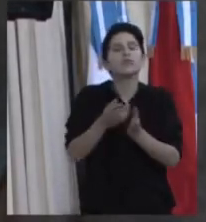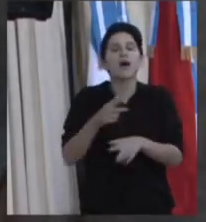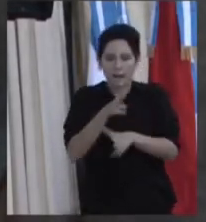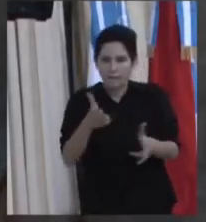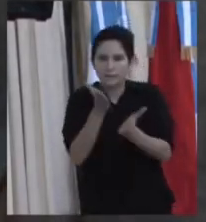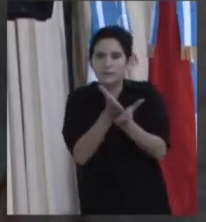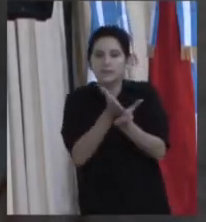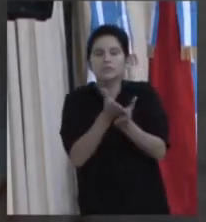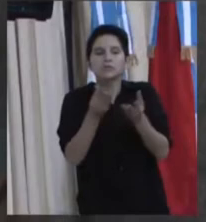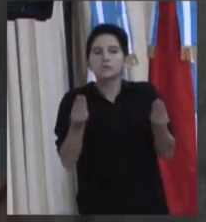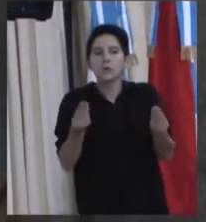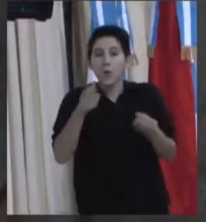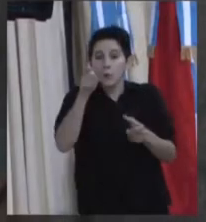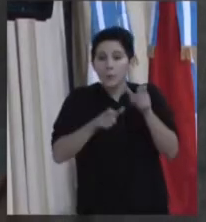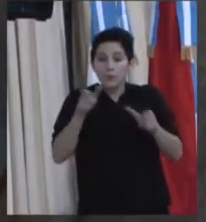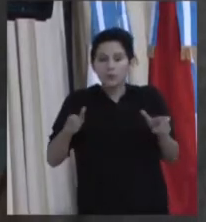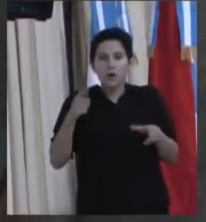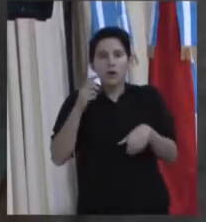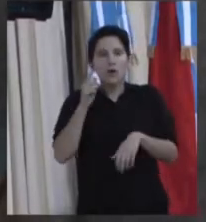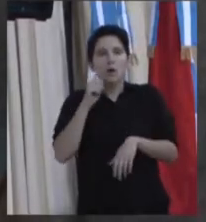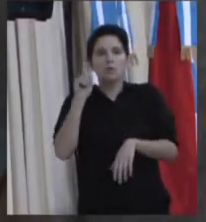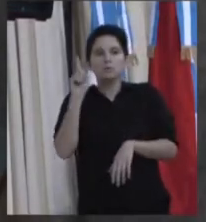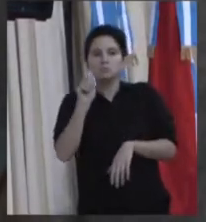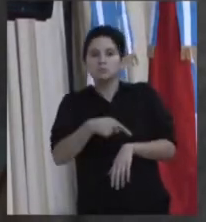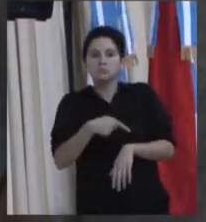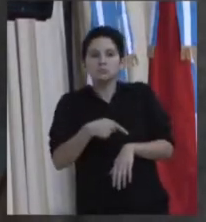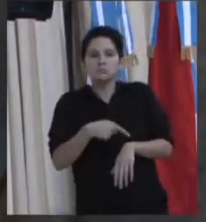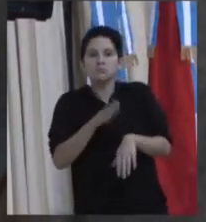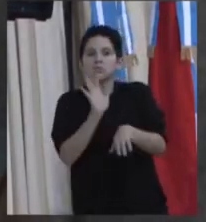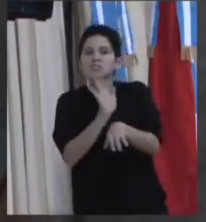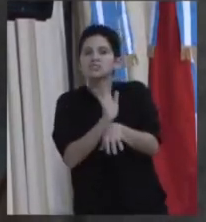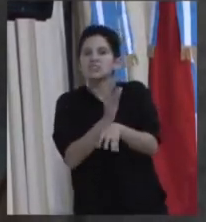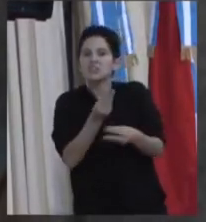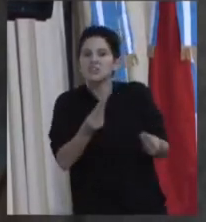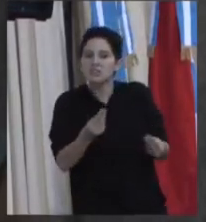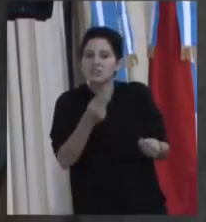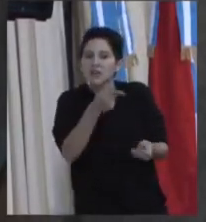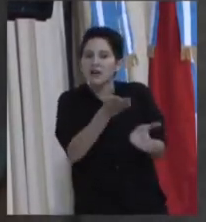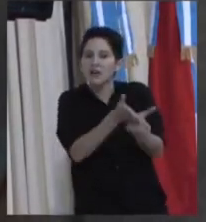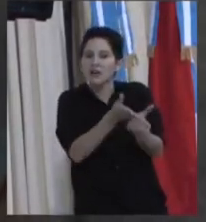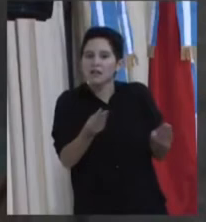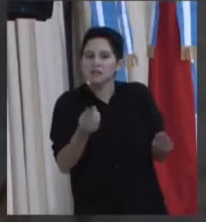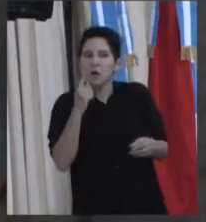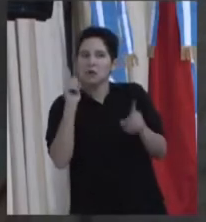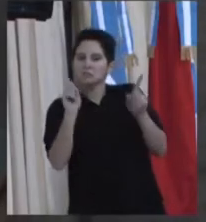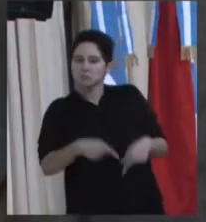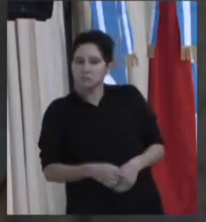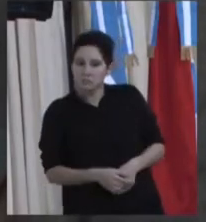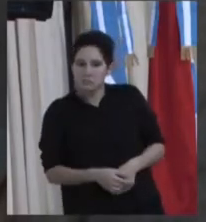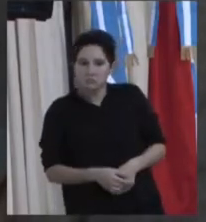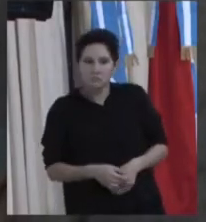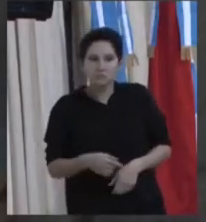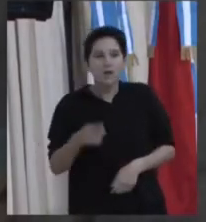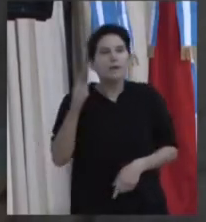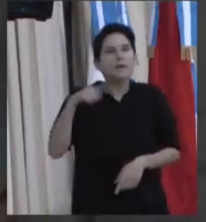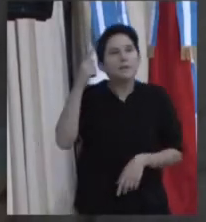hablan de derecho como si fuesen personas que desconocieran el significado técnico jurídico de esa palabra. Es como si tal